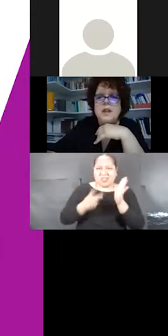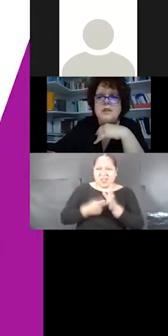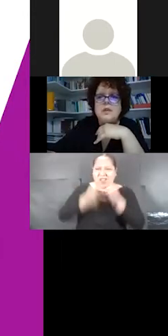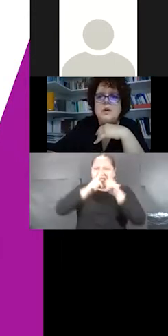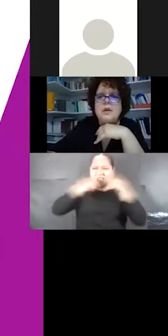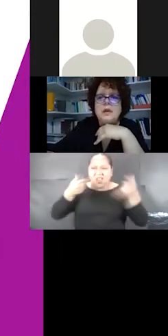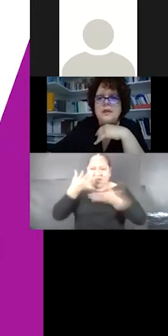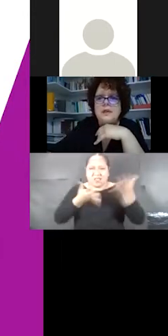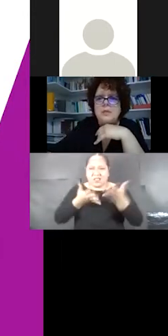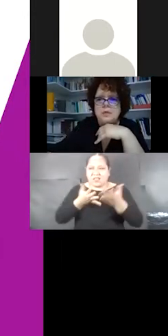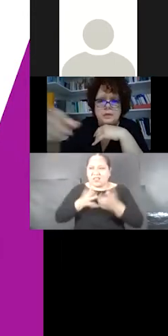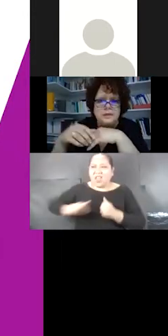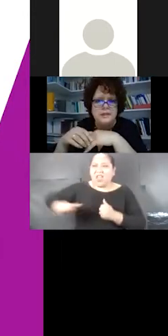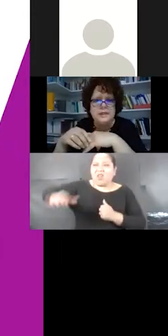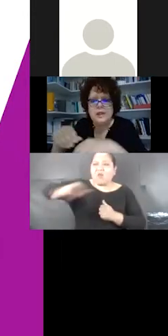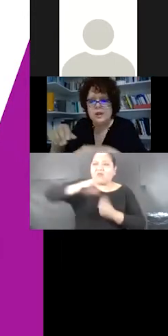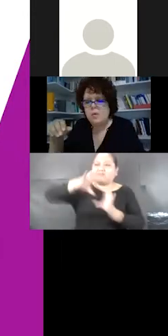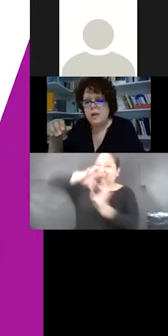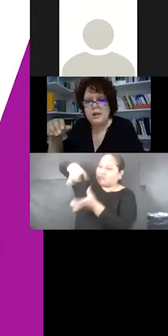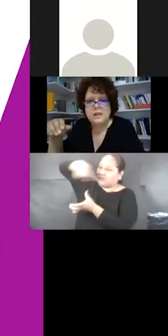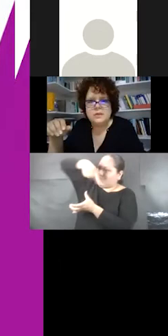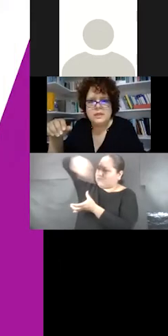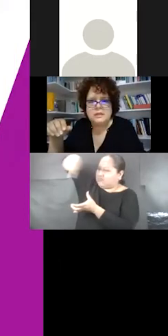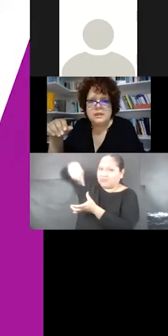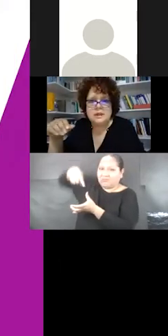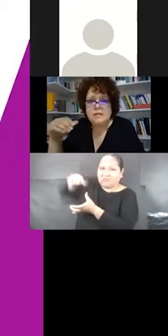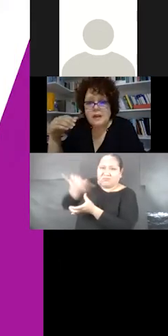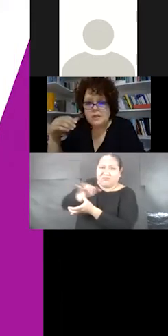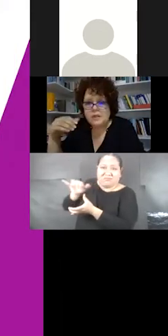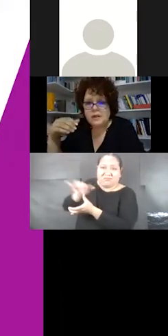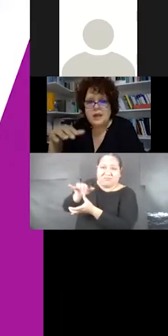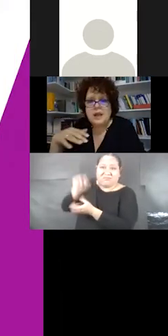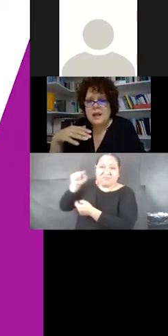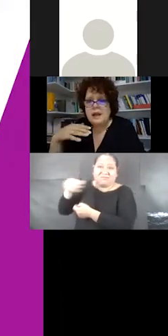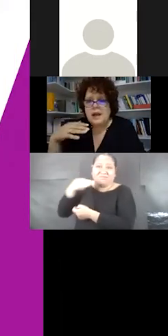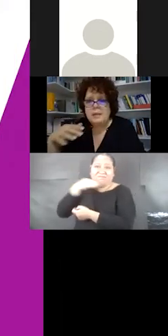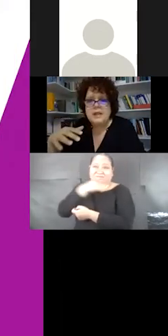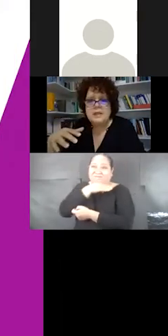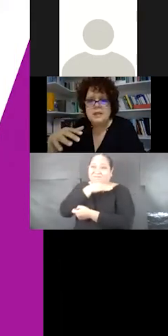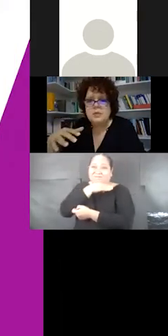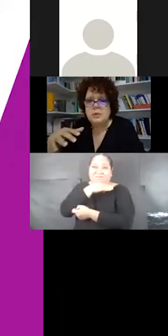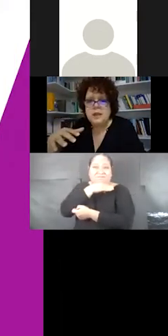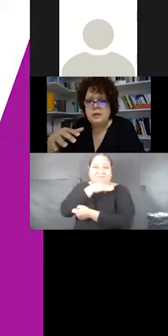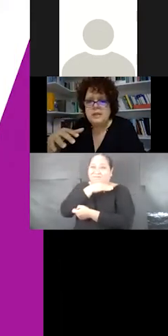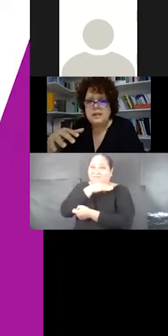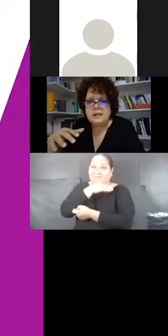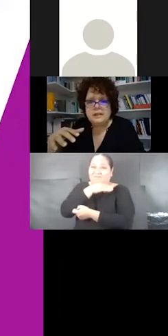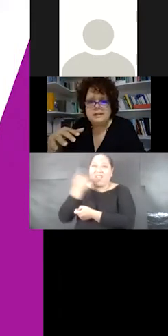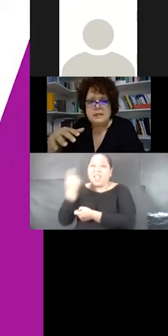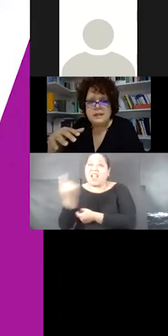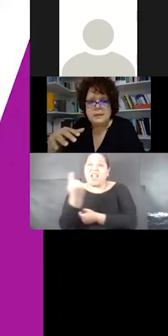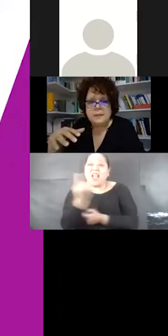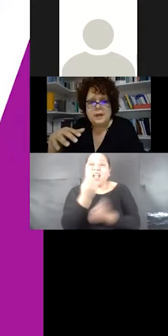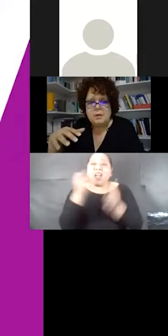igual en todas partes del mundo, lo cual eso es falso. Cada país tiene su propia lengua de